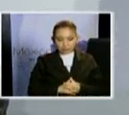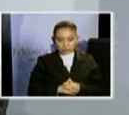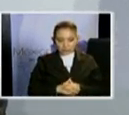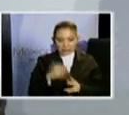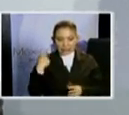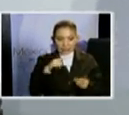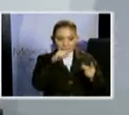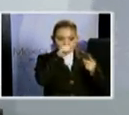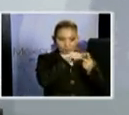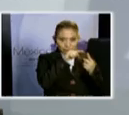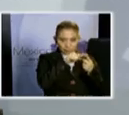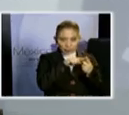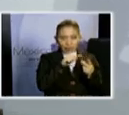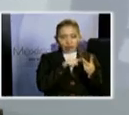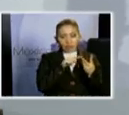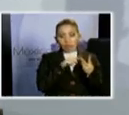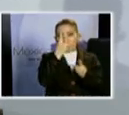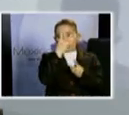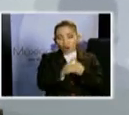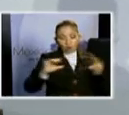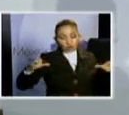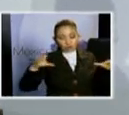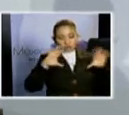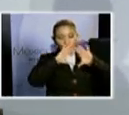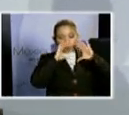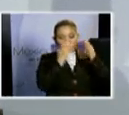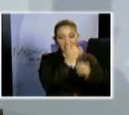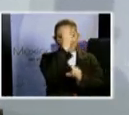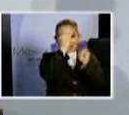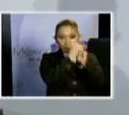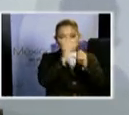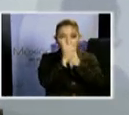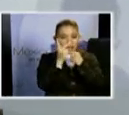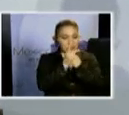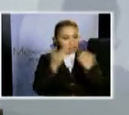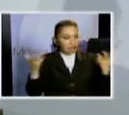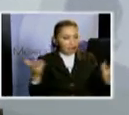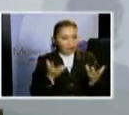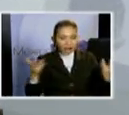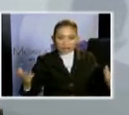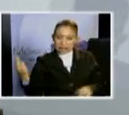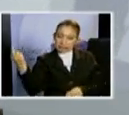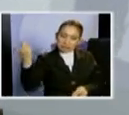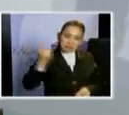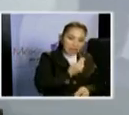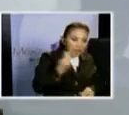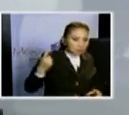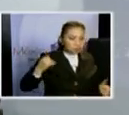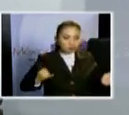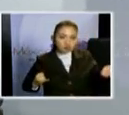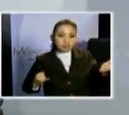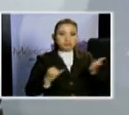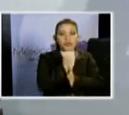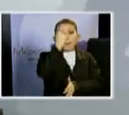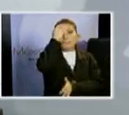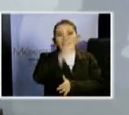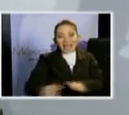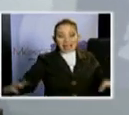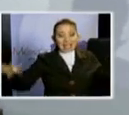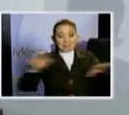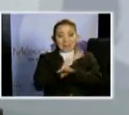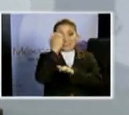y dos, que es necesario que la comunidad internacional actúe de manera urgente y decisiva para revertir